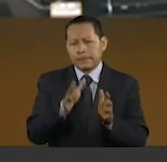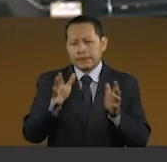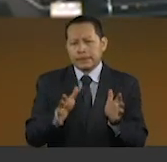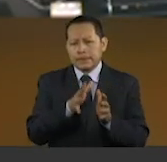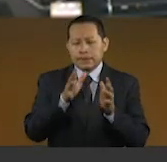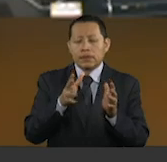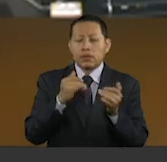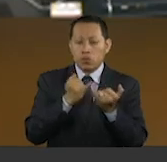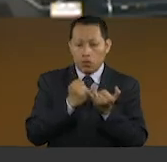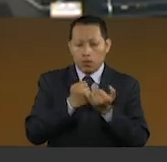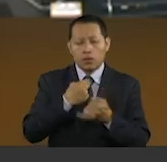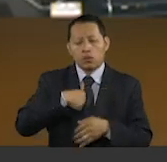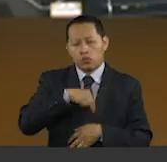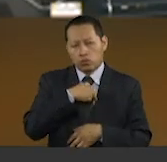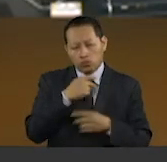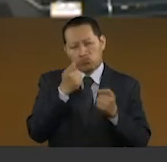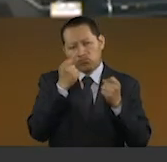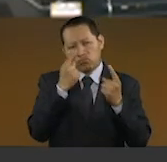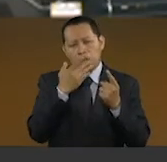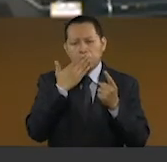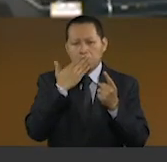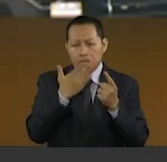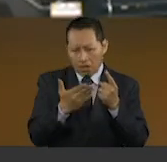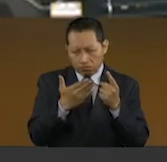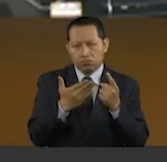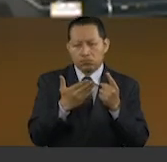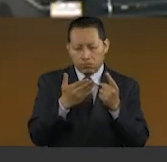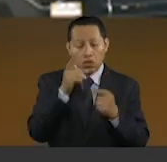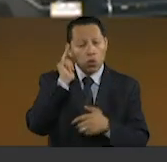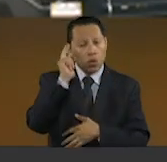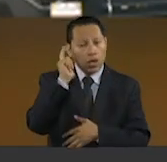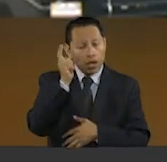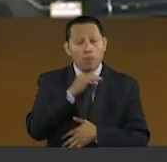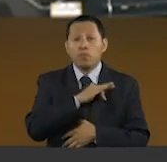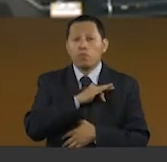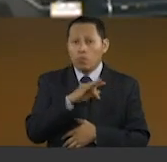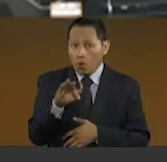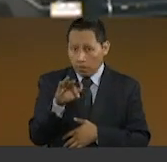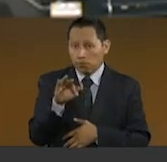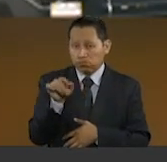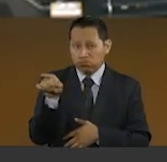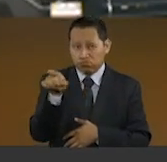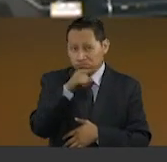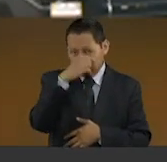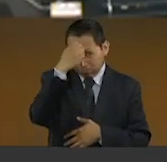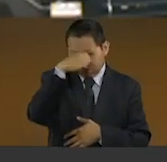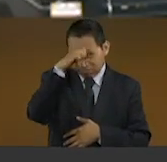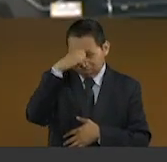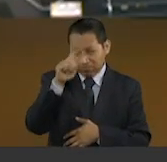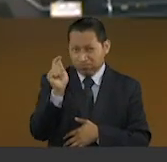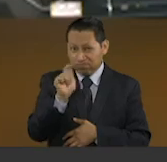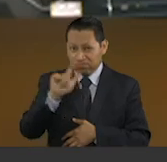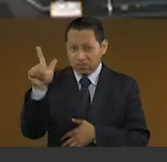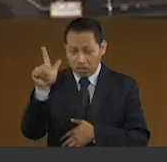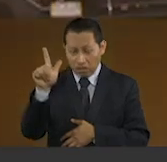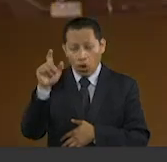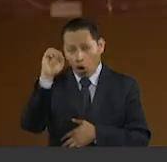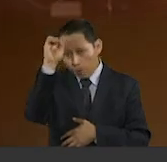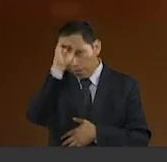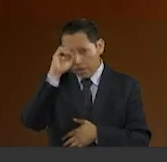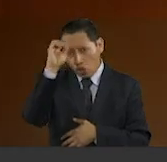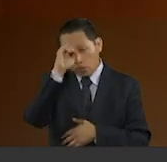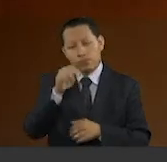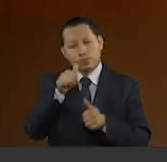que reconocemos y celebramos, se tomen en cuenta las opiniones de los expertos y no sea una